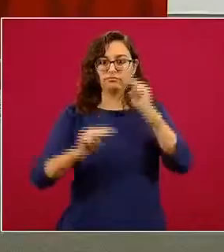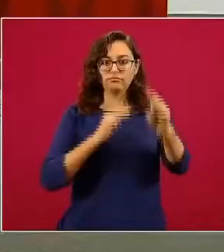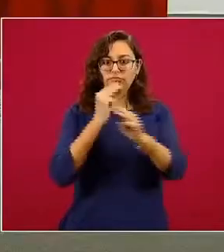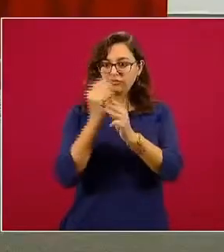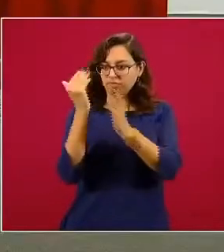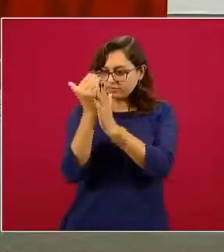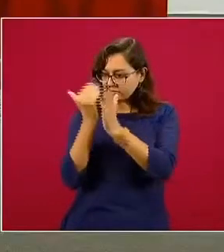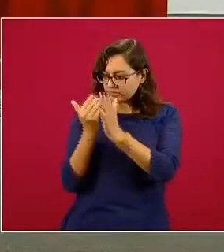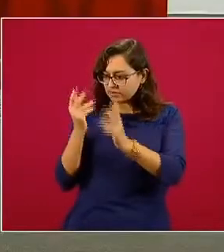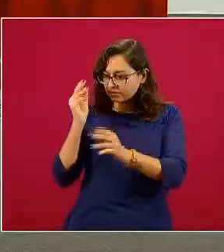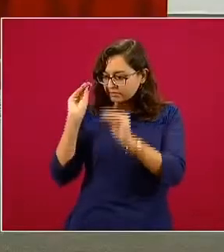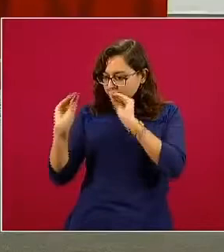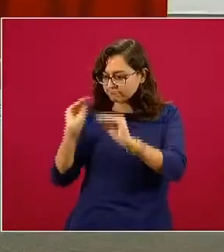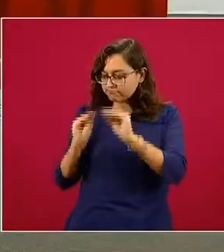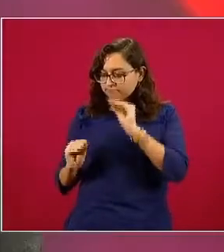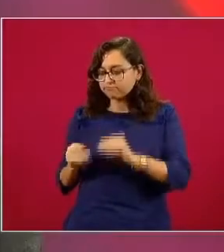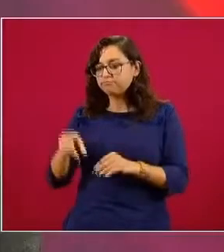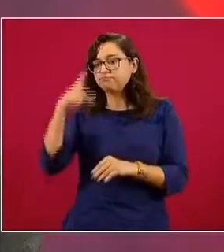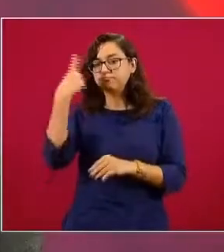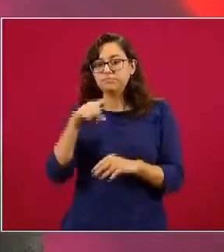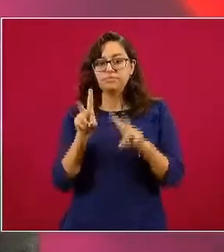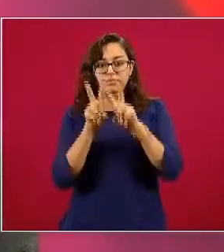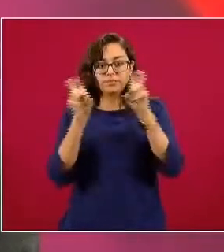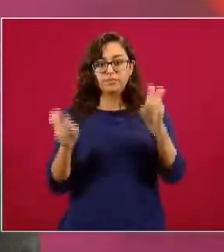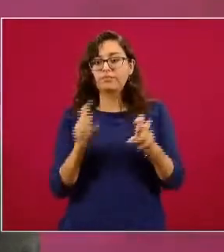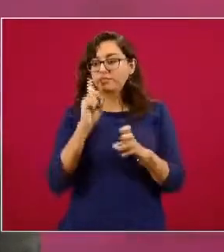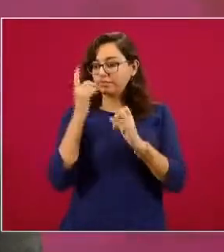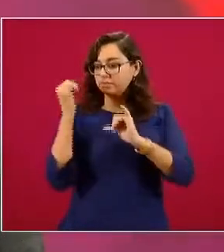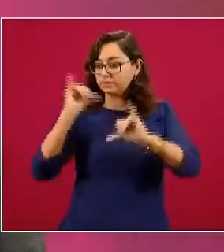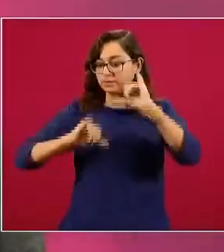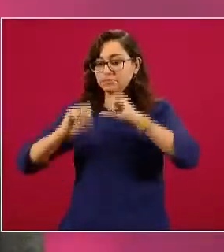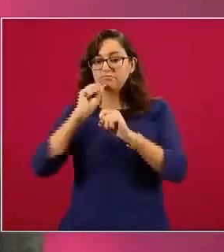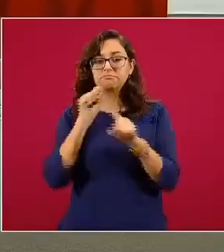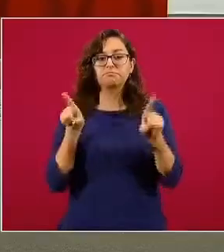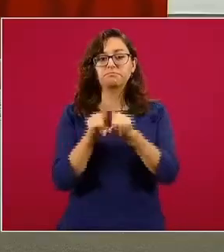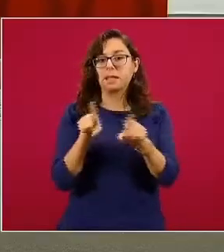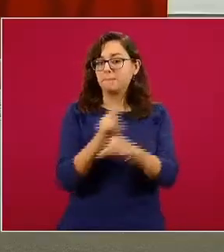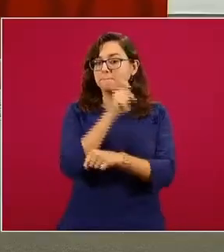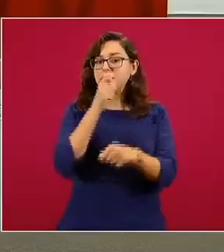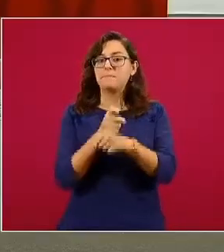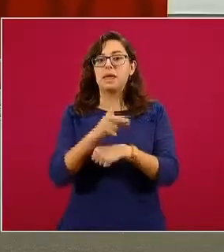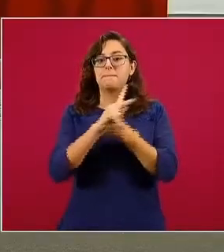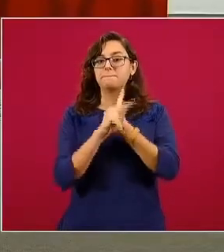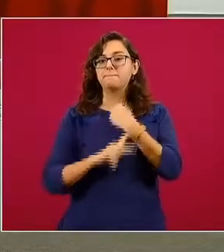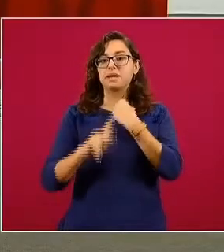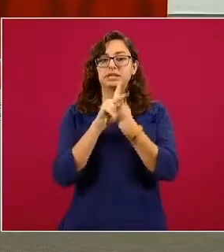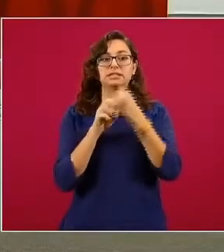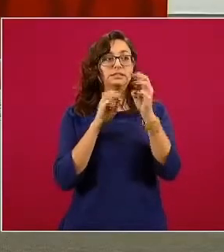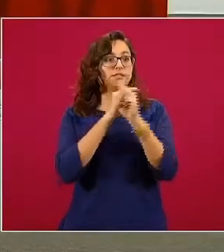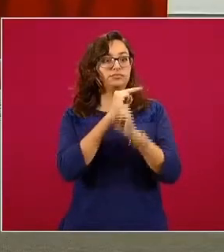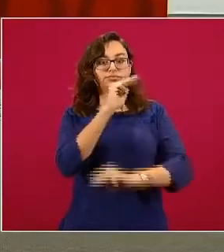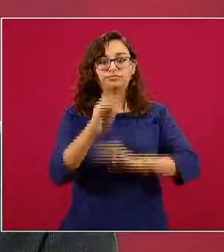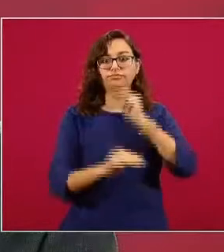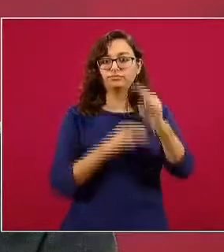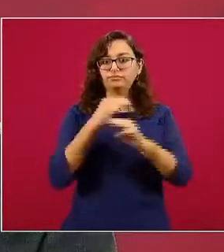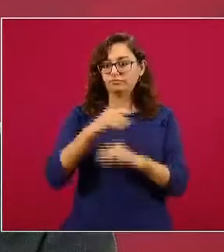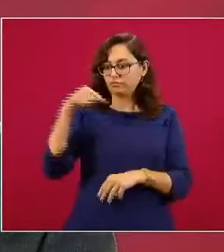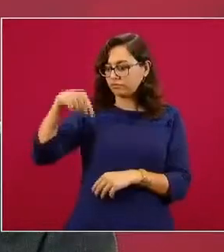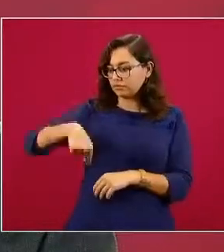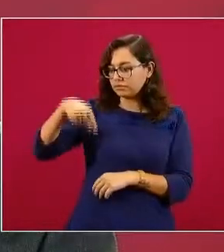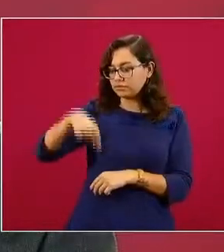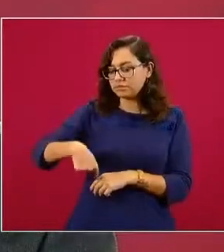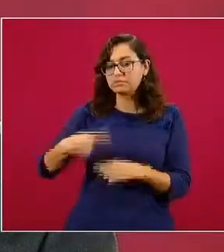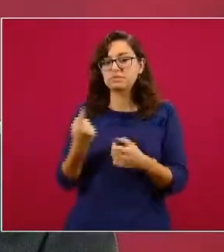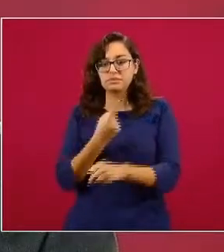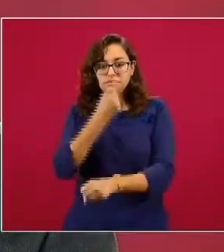laboratorio y que también fuimos uno de los primeros países del mundo en establecer un programa de respuesta